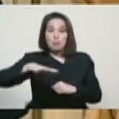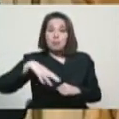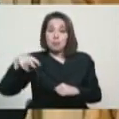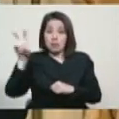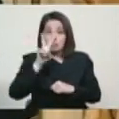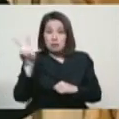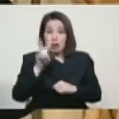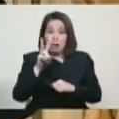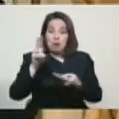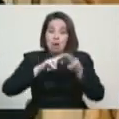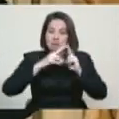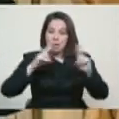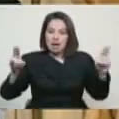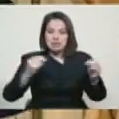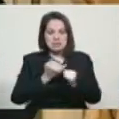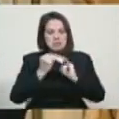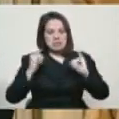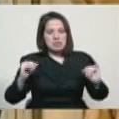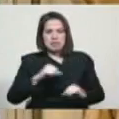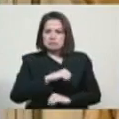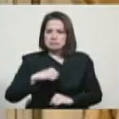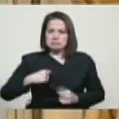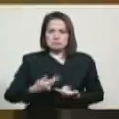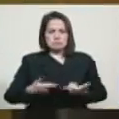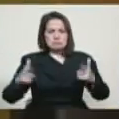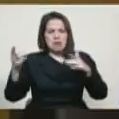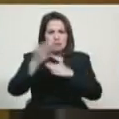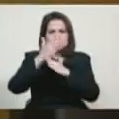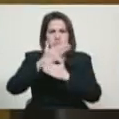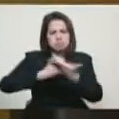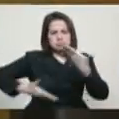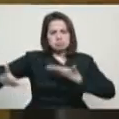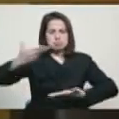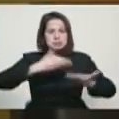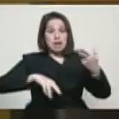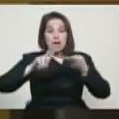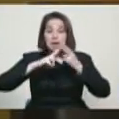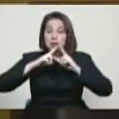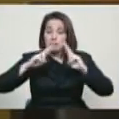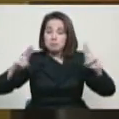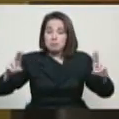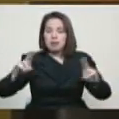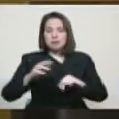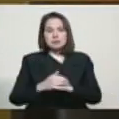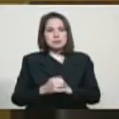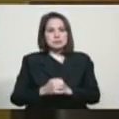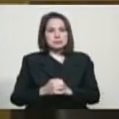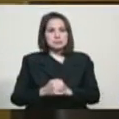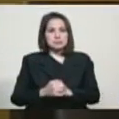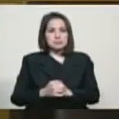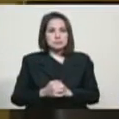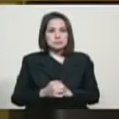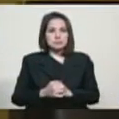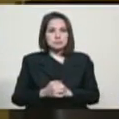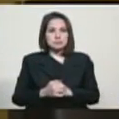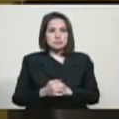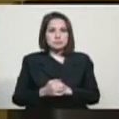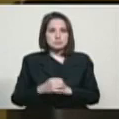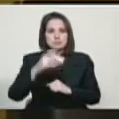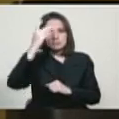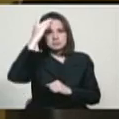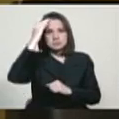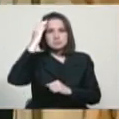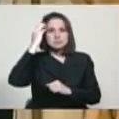la soberanía, la independencia, la convivencia. Y en paz, en soberanía, en convivencia,